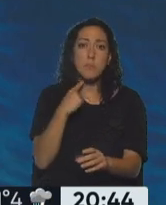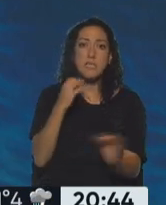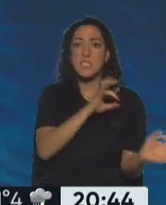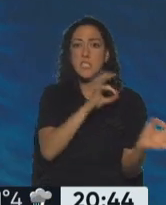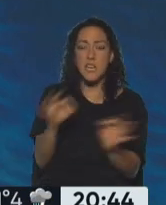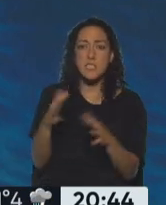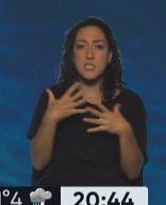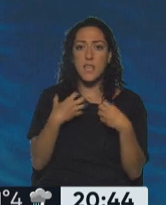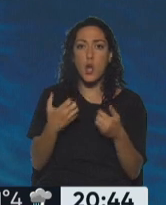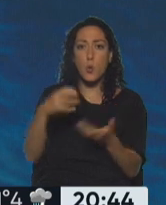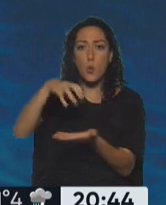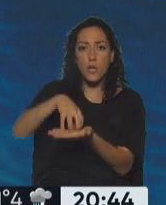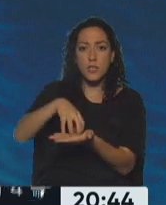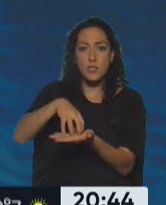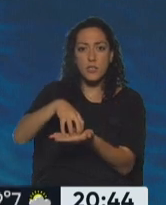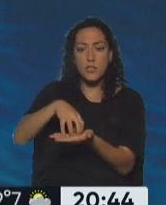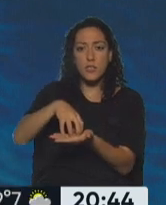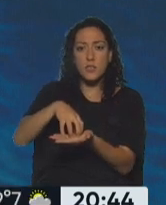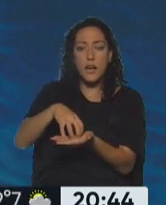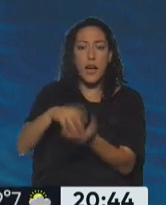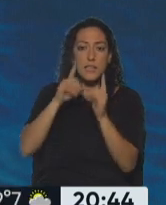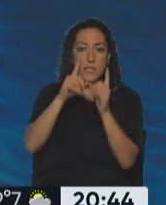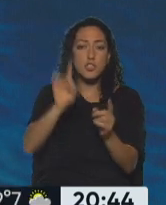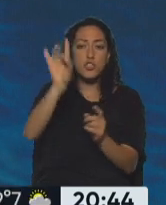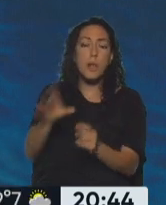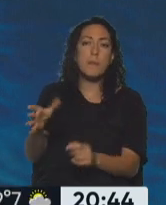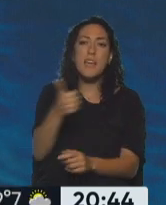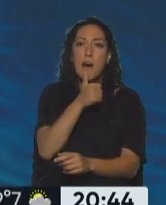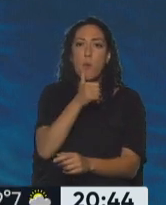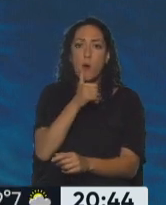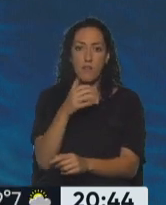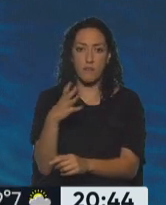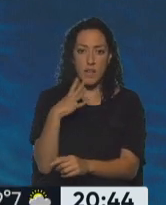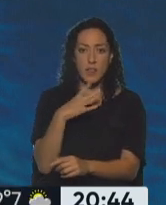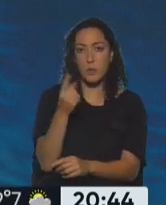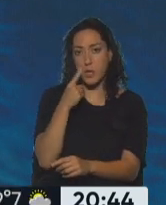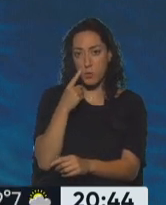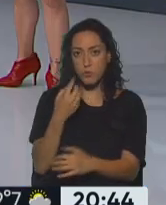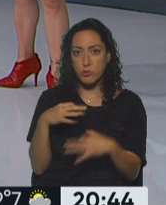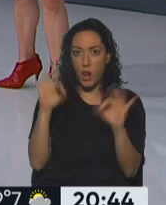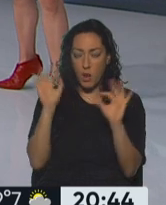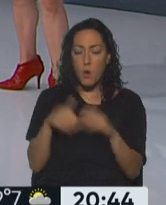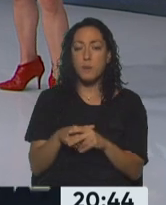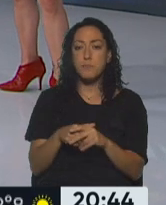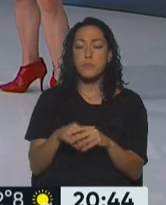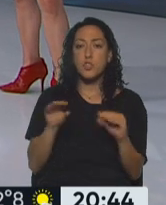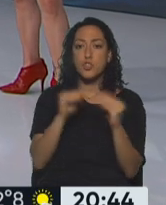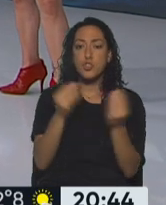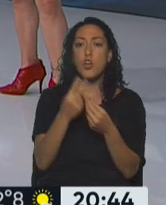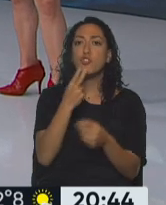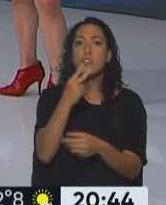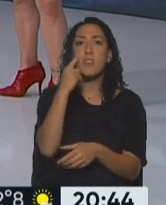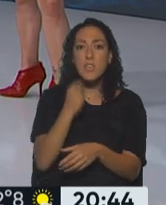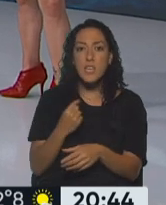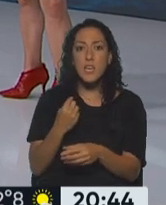en un centro de salud y estaban solamente, digo, deshidratados, ¿no? Porque al menos llegaron con vida. Pero 11 días escapando